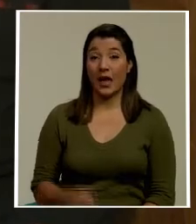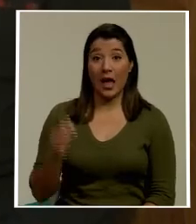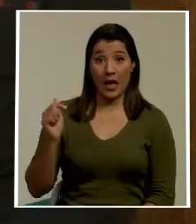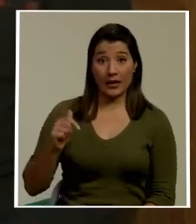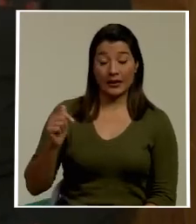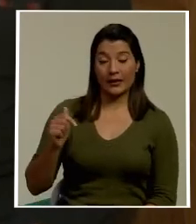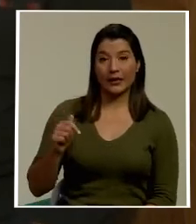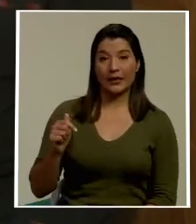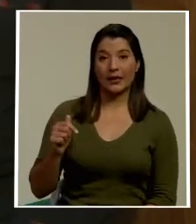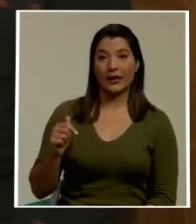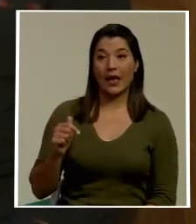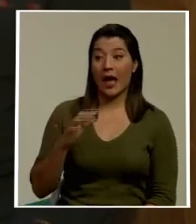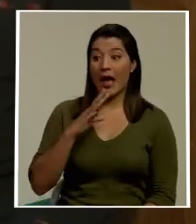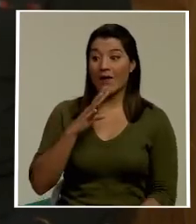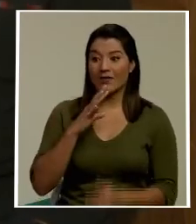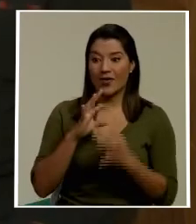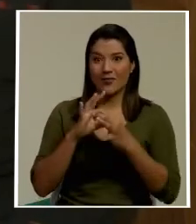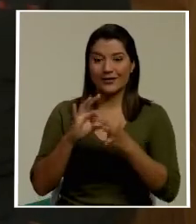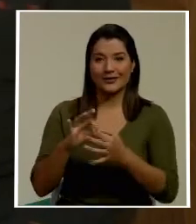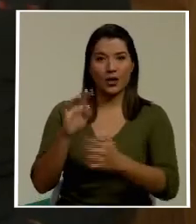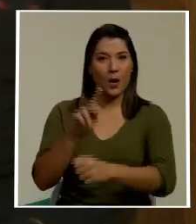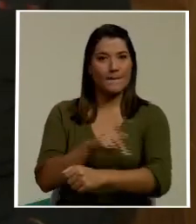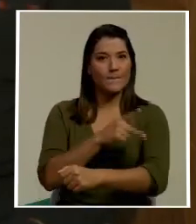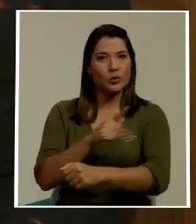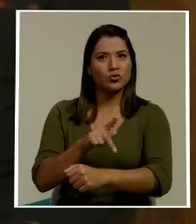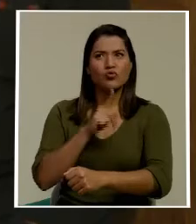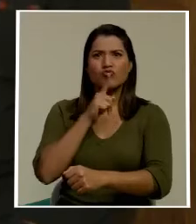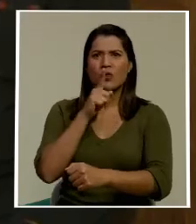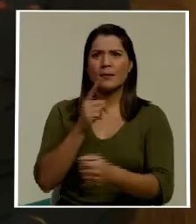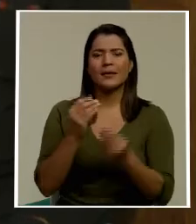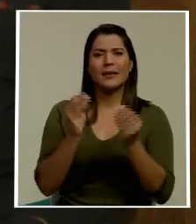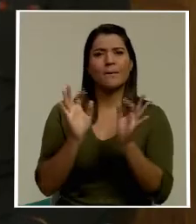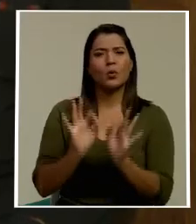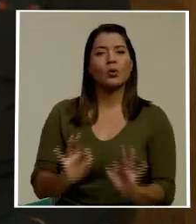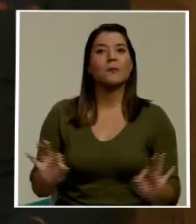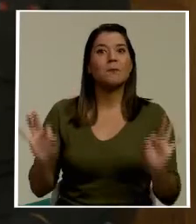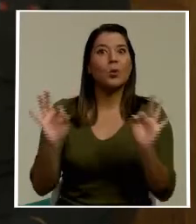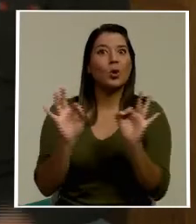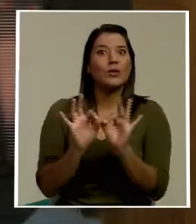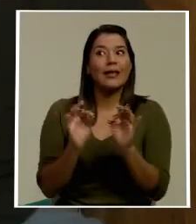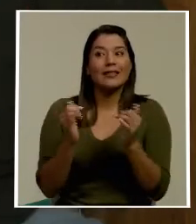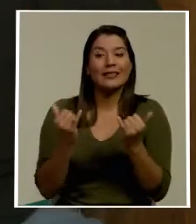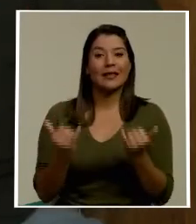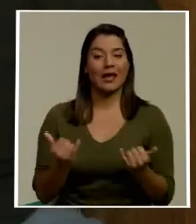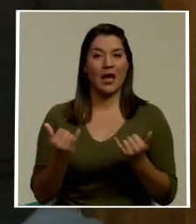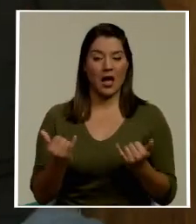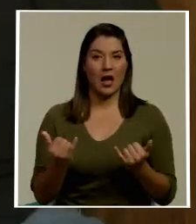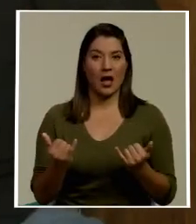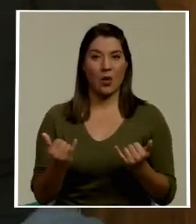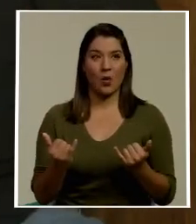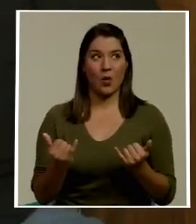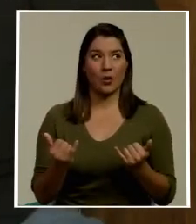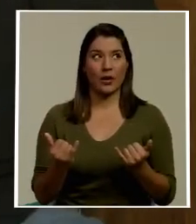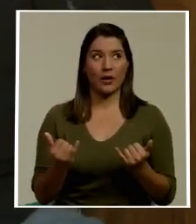Aquí hablar de la poesía es fundamental en estos tiempos de